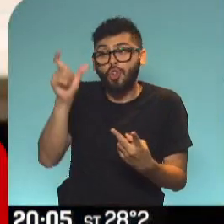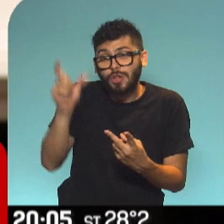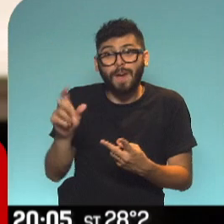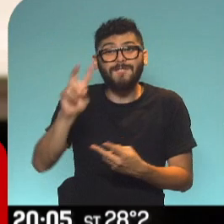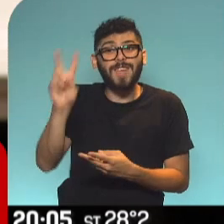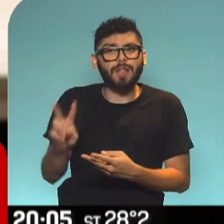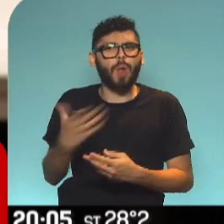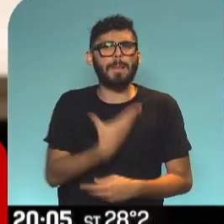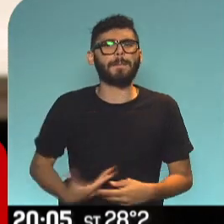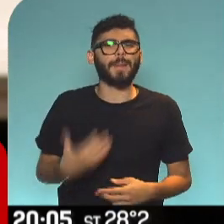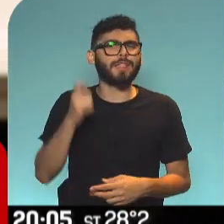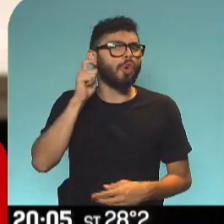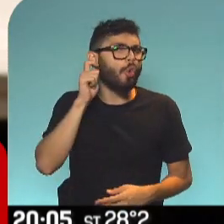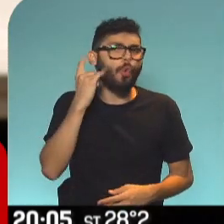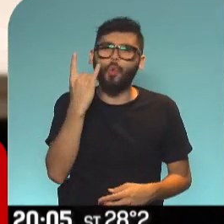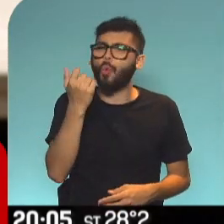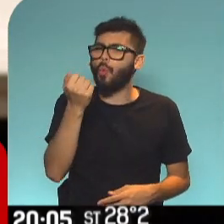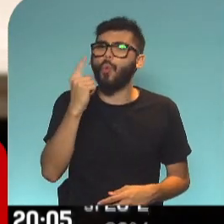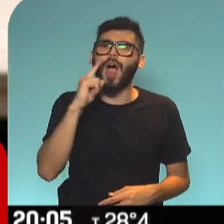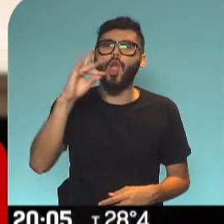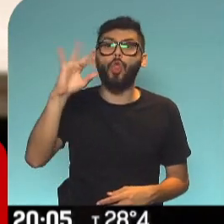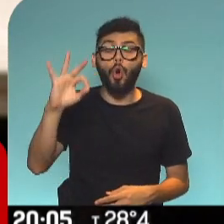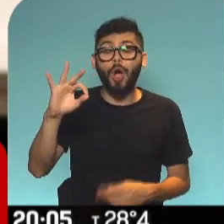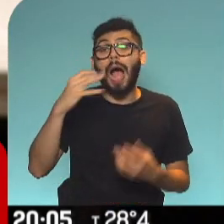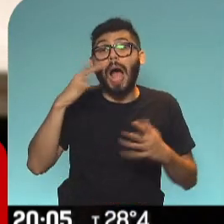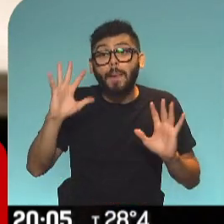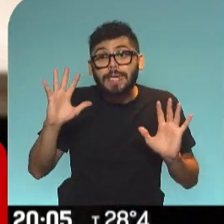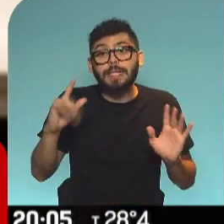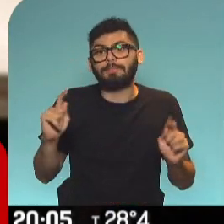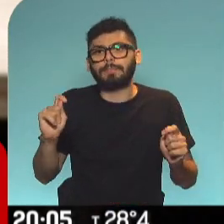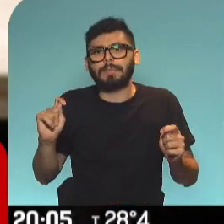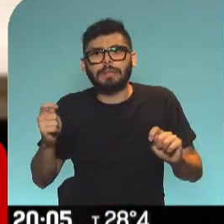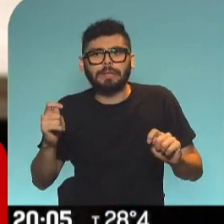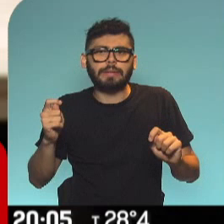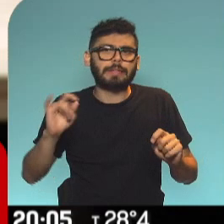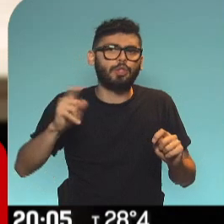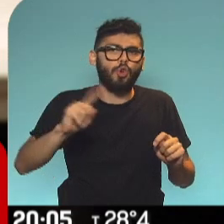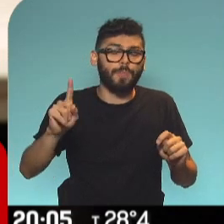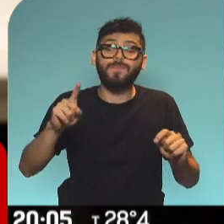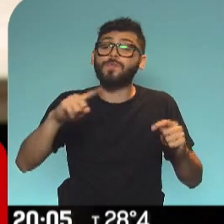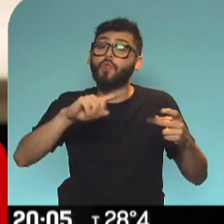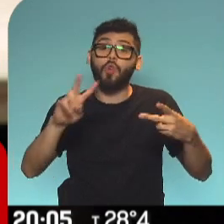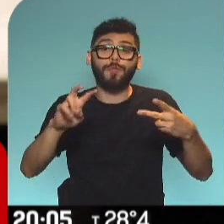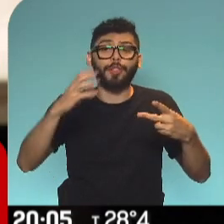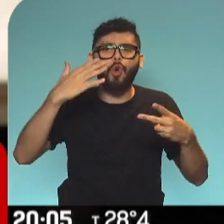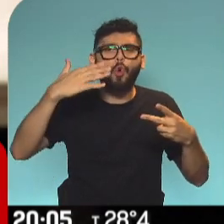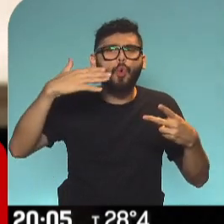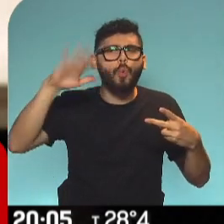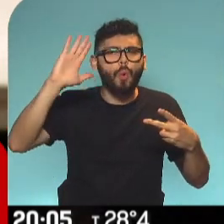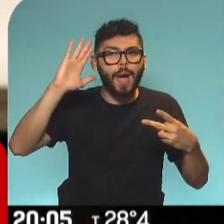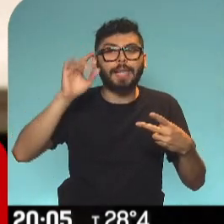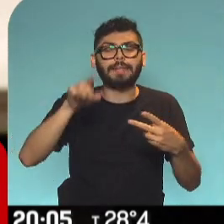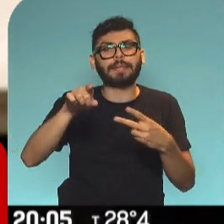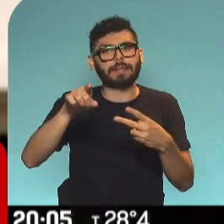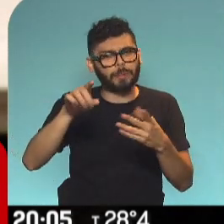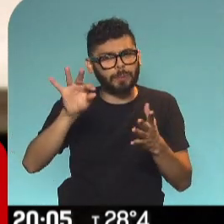de Venezuela, así que ahí vamos a ver si hay un cambio también sustancial en esto o no. Con el tema de Cuba aparece también ahí un punto